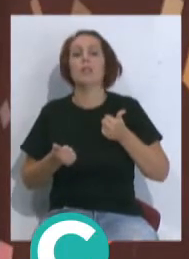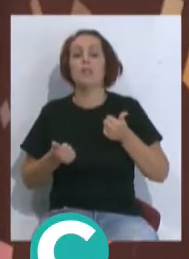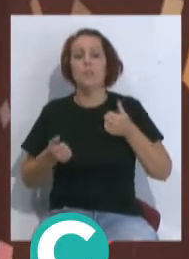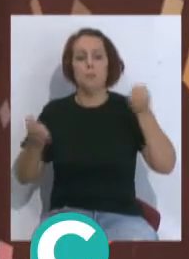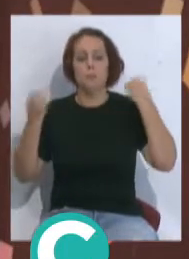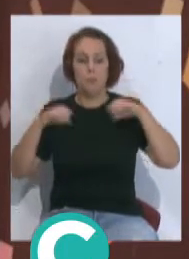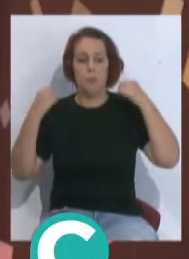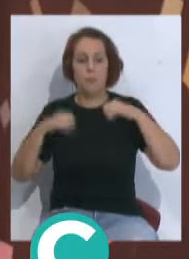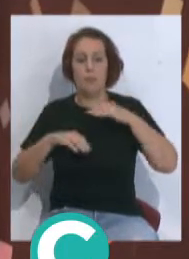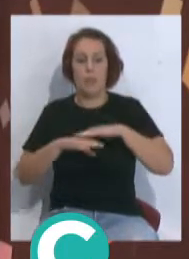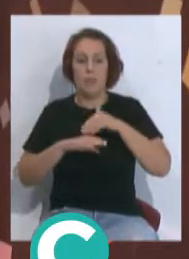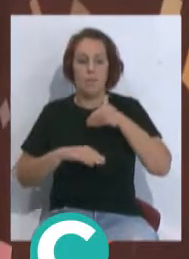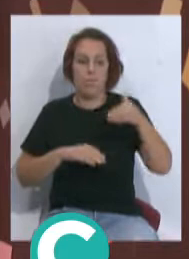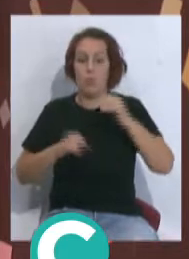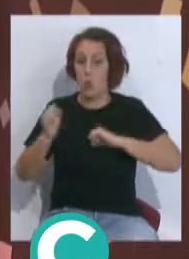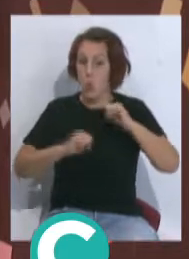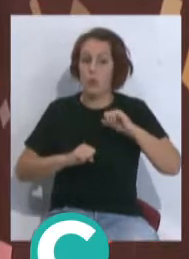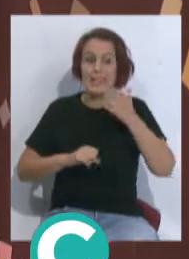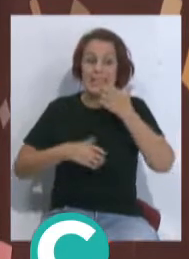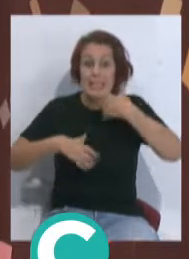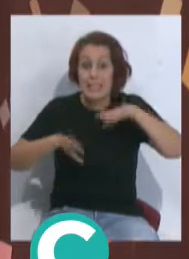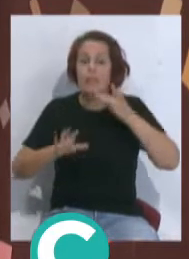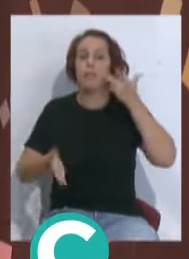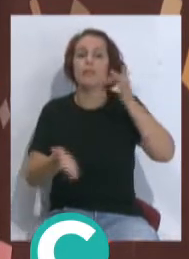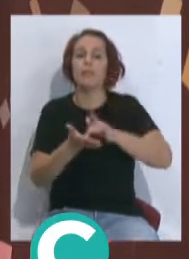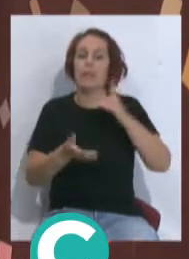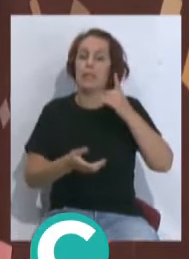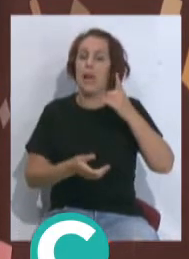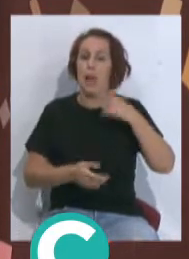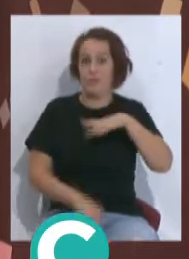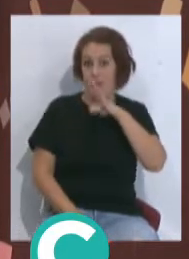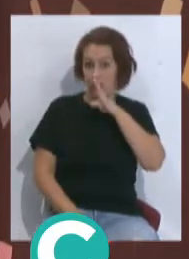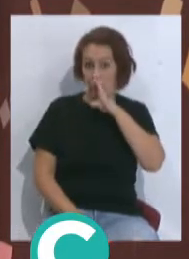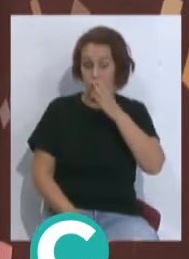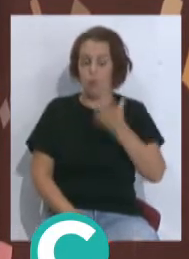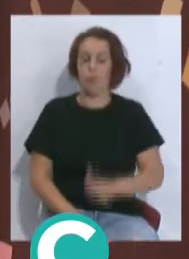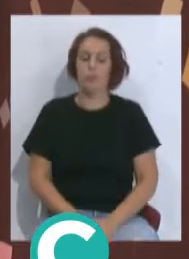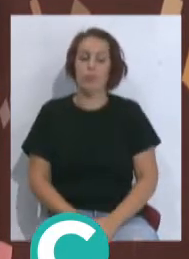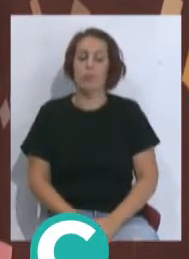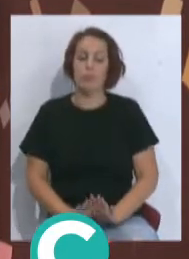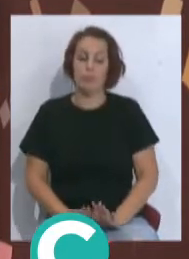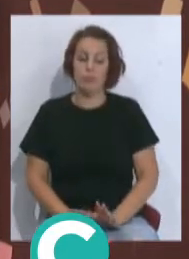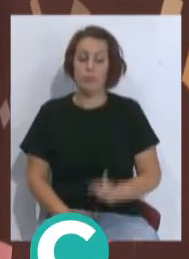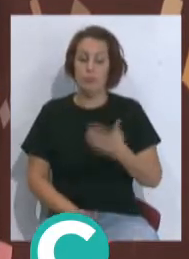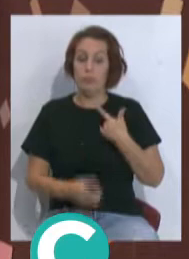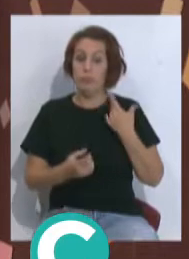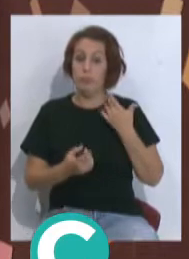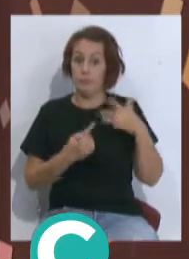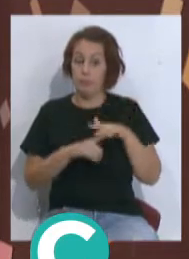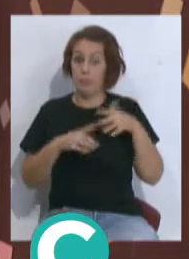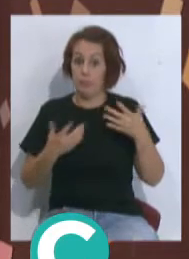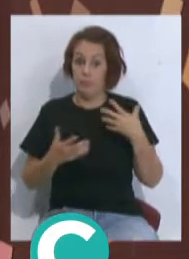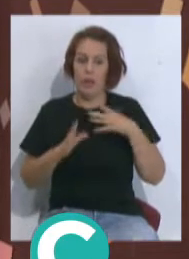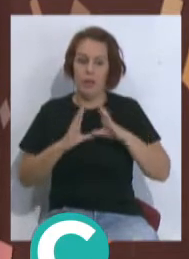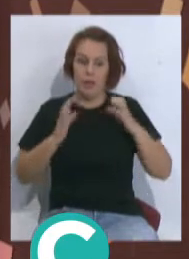sobradamente para el próximo concurso si hubiera sido en su fecha tradicional en enero-febrero, pero bueno, se da la circunstancia de que muchísimas